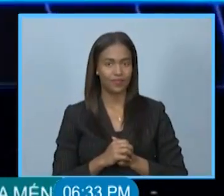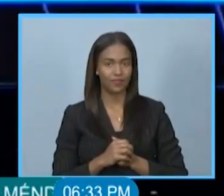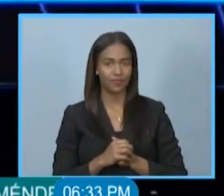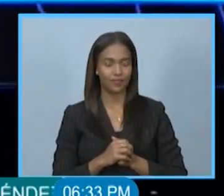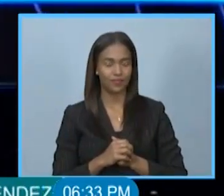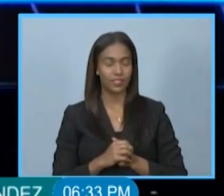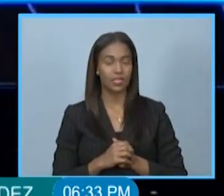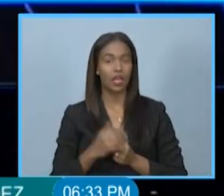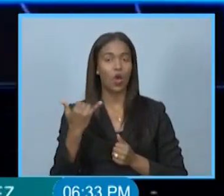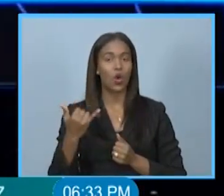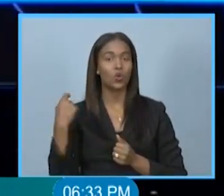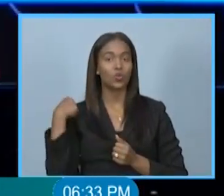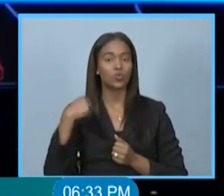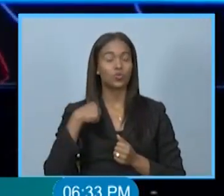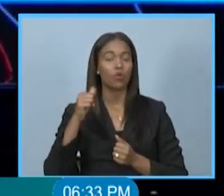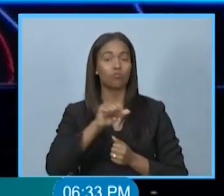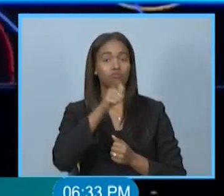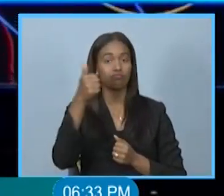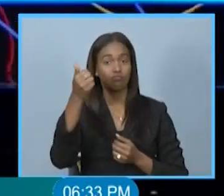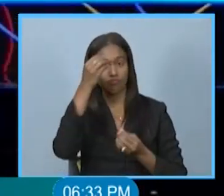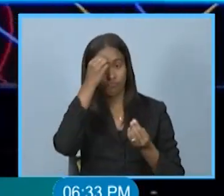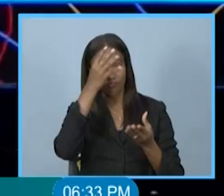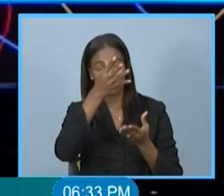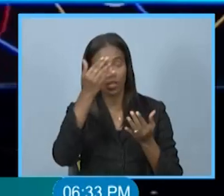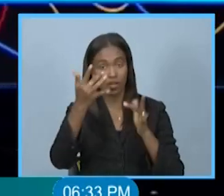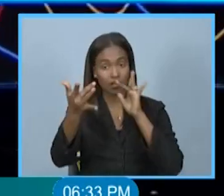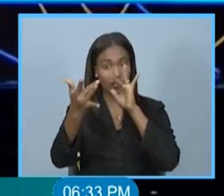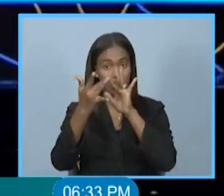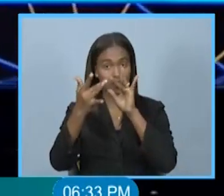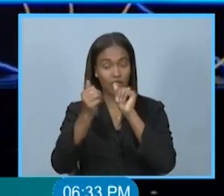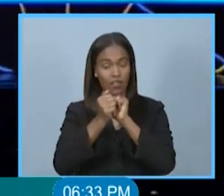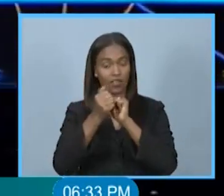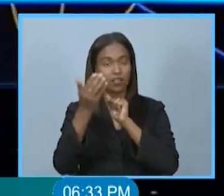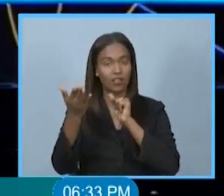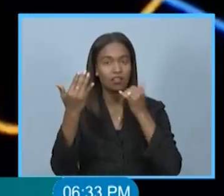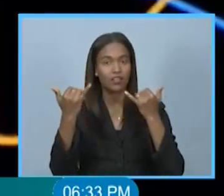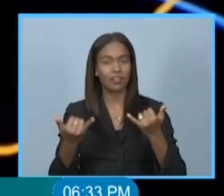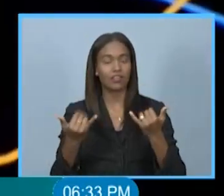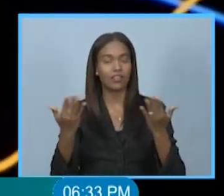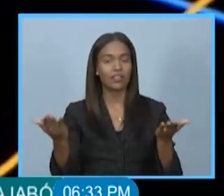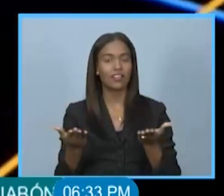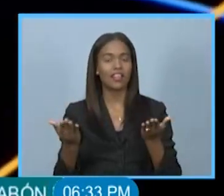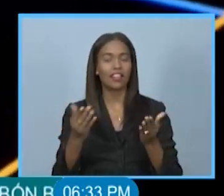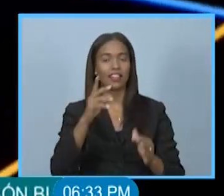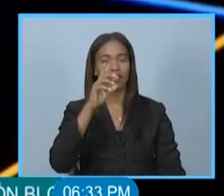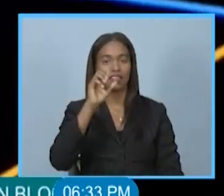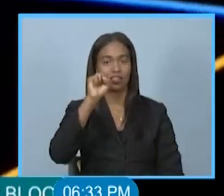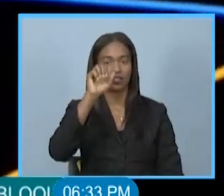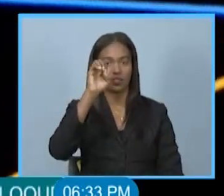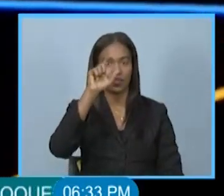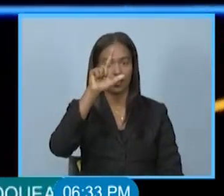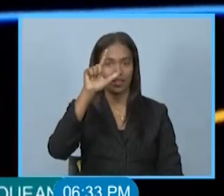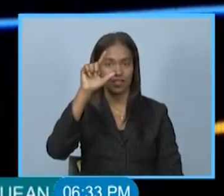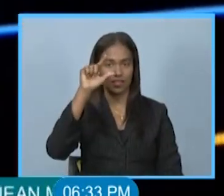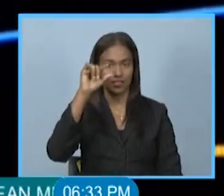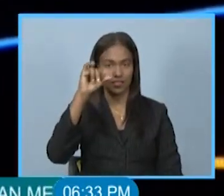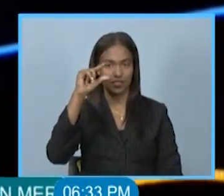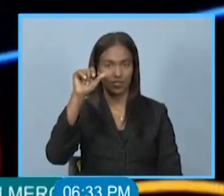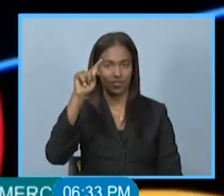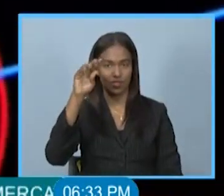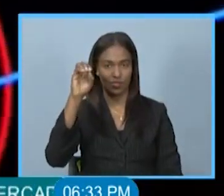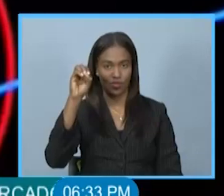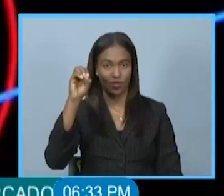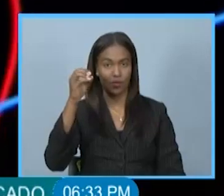bueno tenemos otra información tenemos una conexión en vivo con nuestra compañera solange Soto tenemos